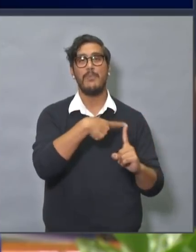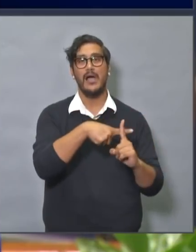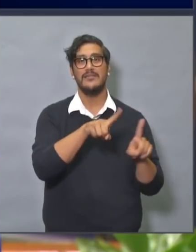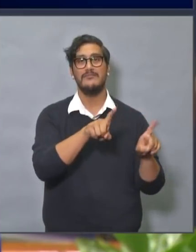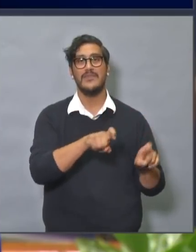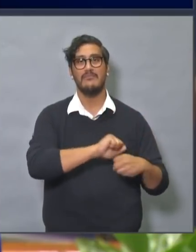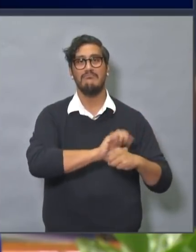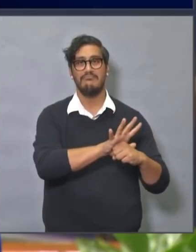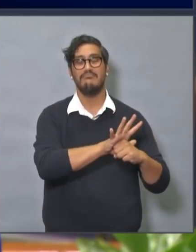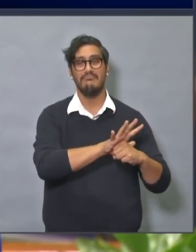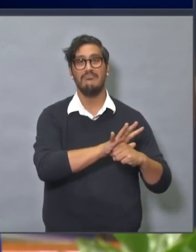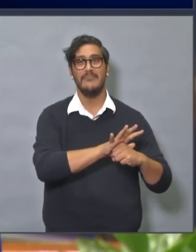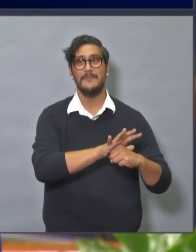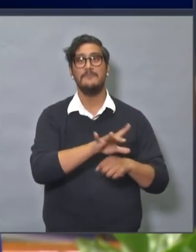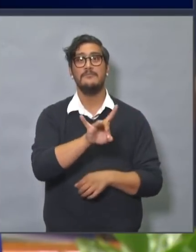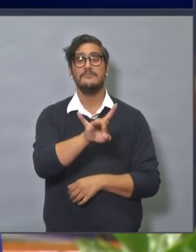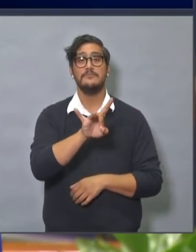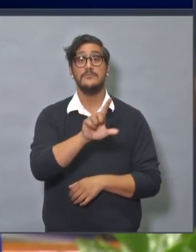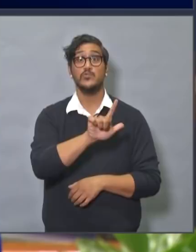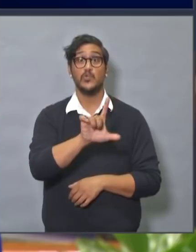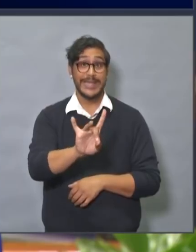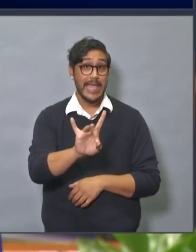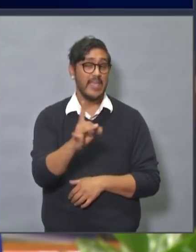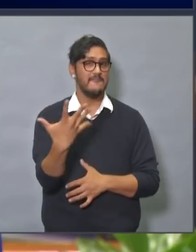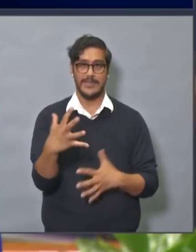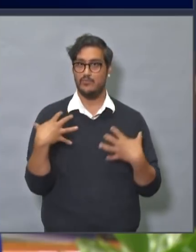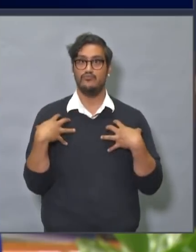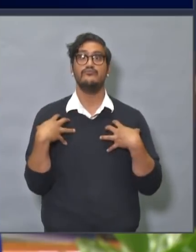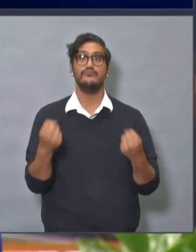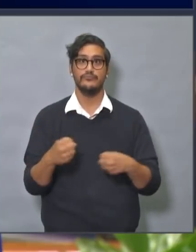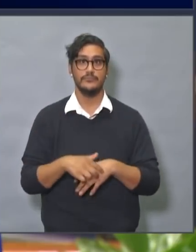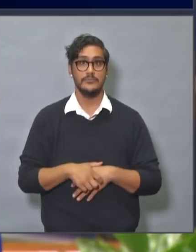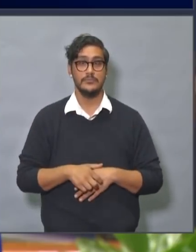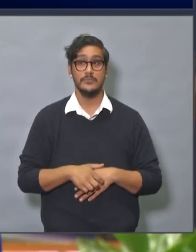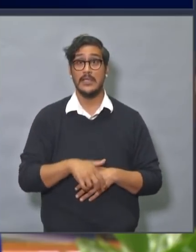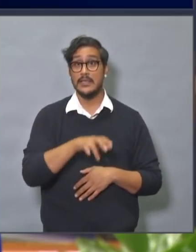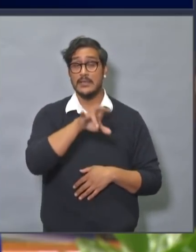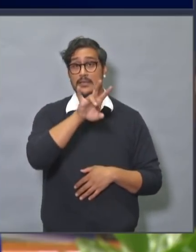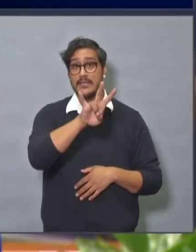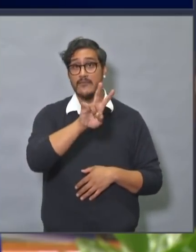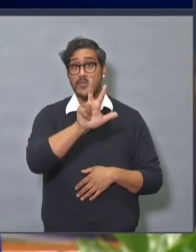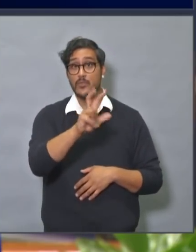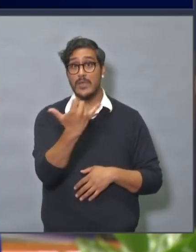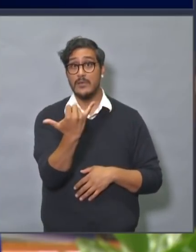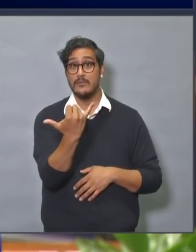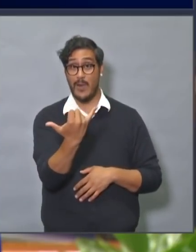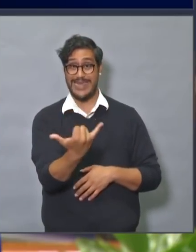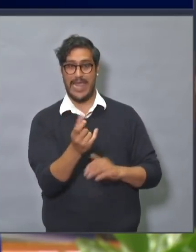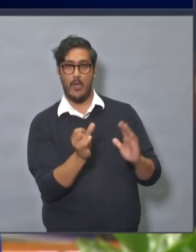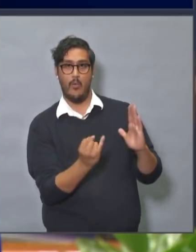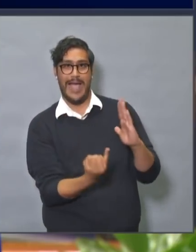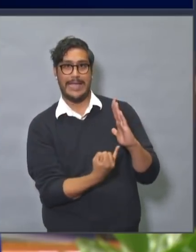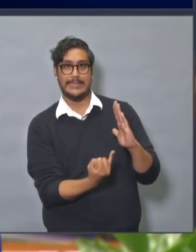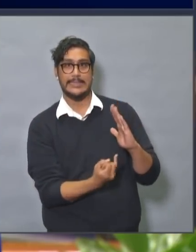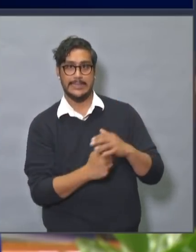positivos. 828 se han recuperado, 63 personas están en aislamiento